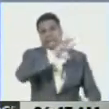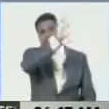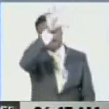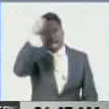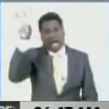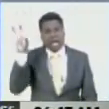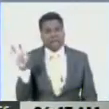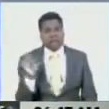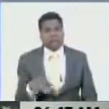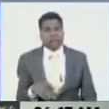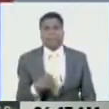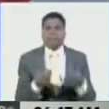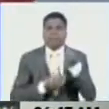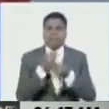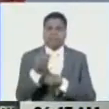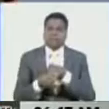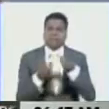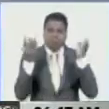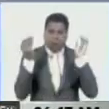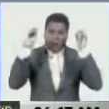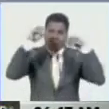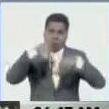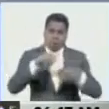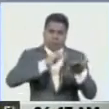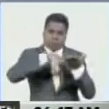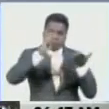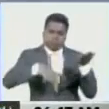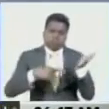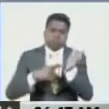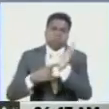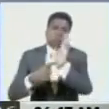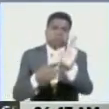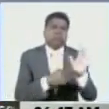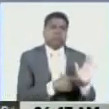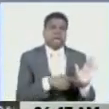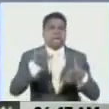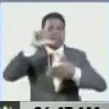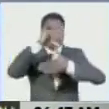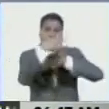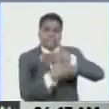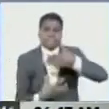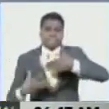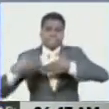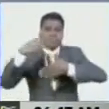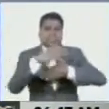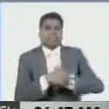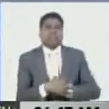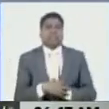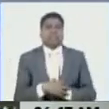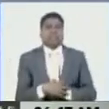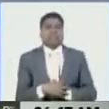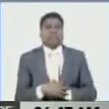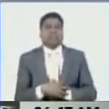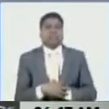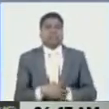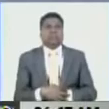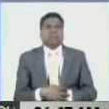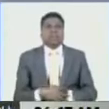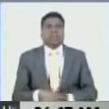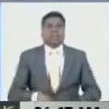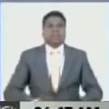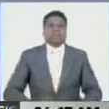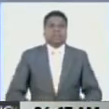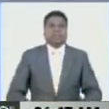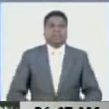desarrollar un trato, el que tradicionalmente le daba a América Latina y el Caribe, que era el de patio trasero.